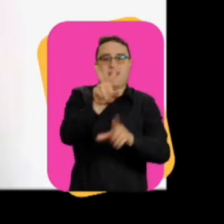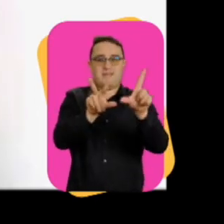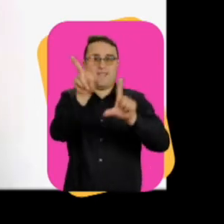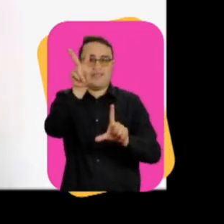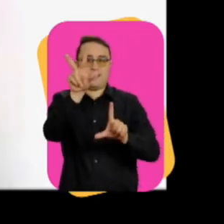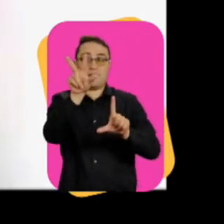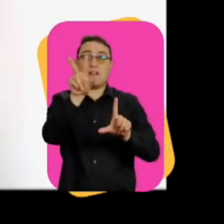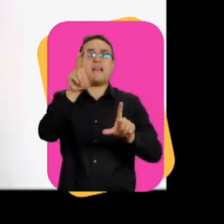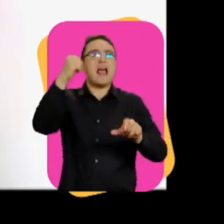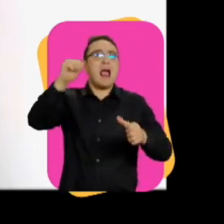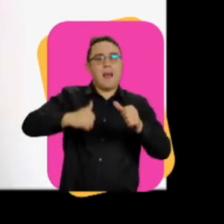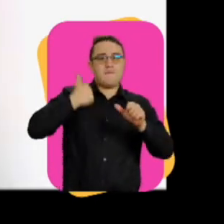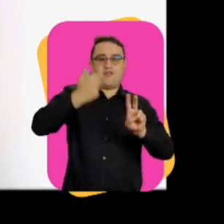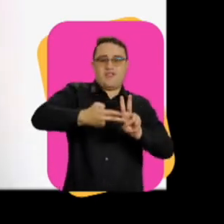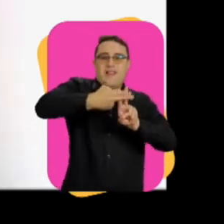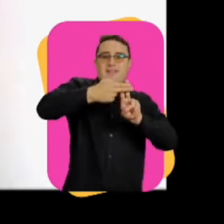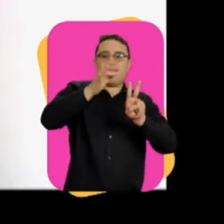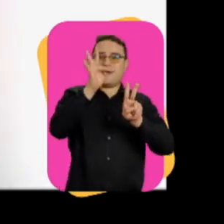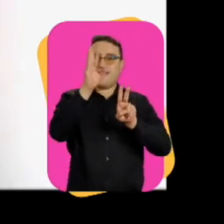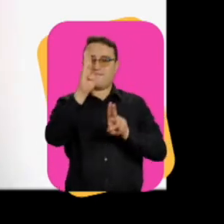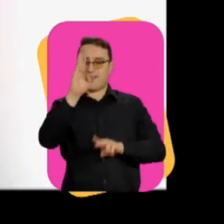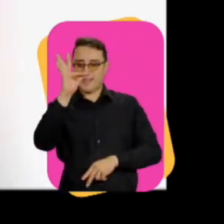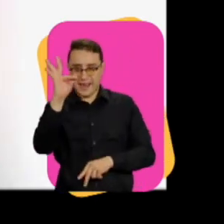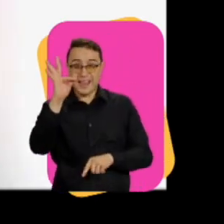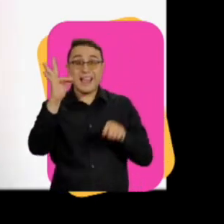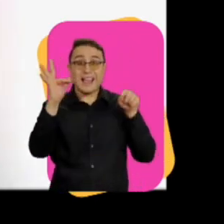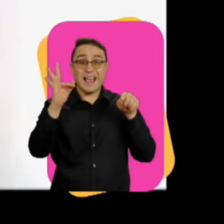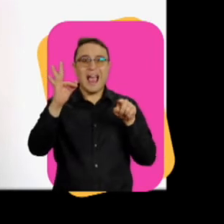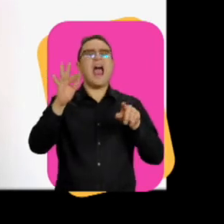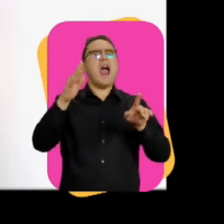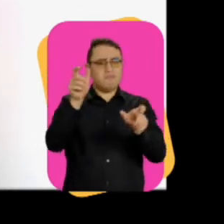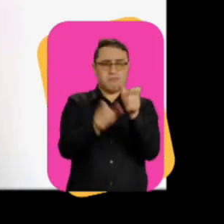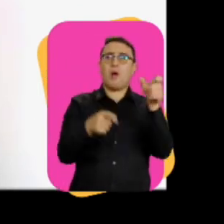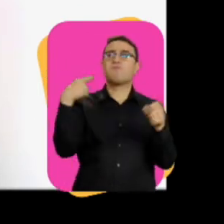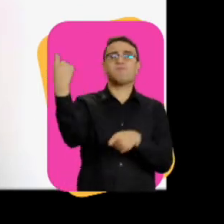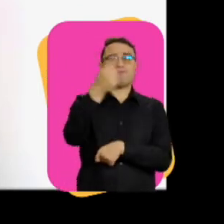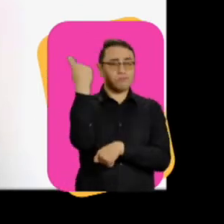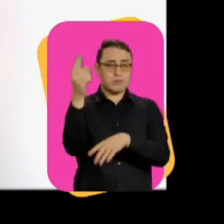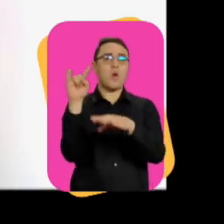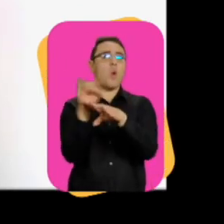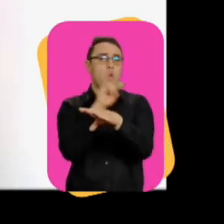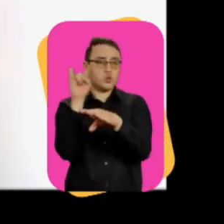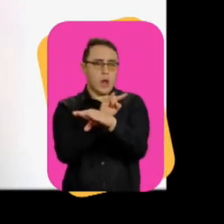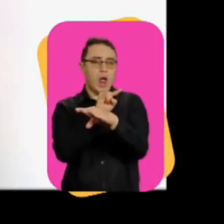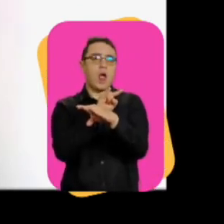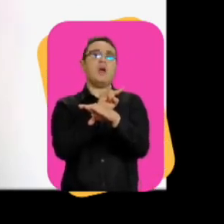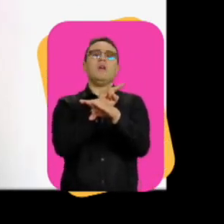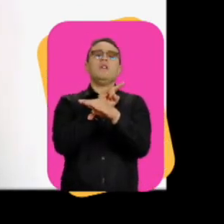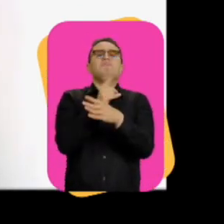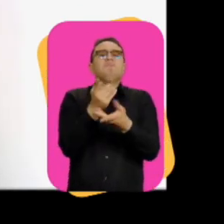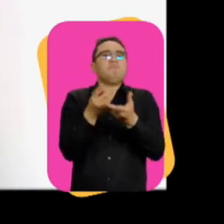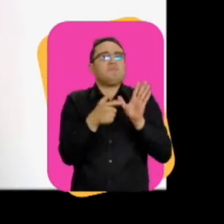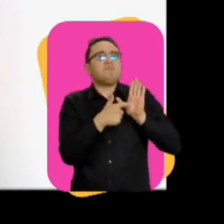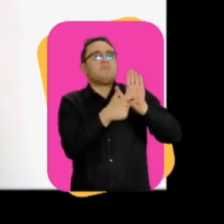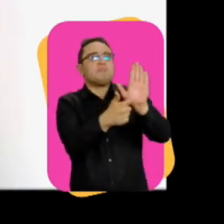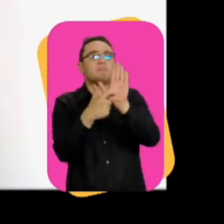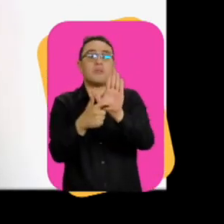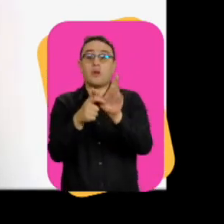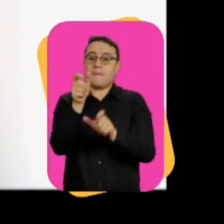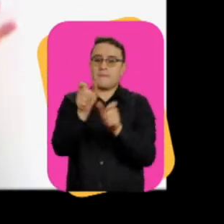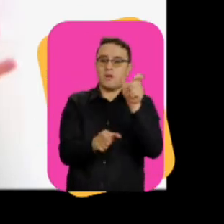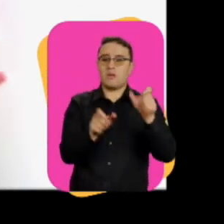aprovechando este hashtag, el TVT, que es una cosa ya difundida y que mucha gente lo usa, generándole a la gente una publicación